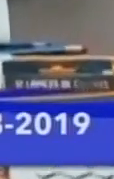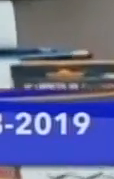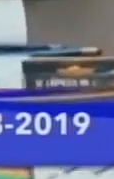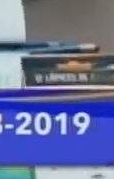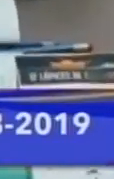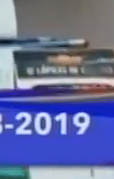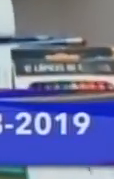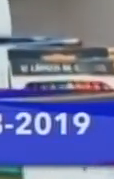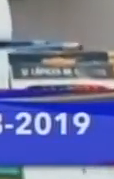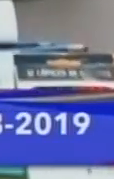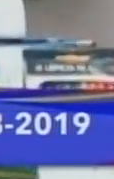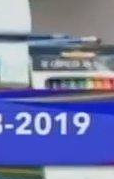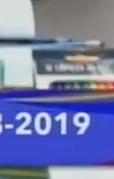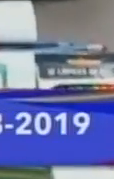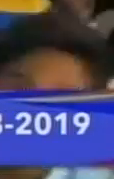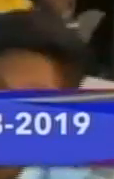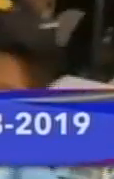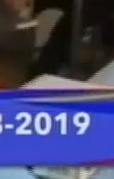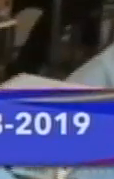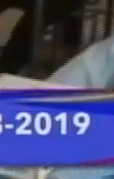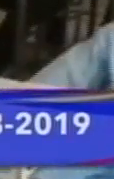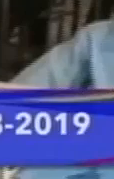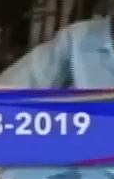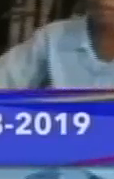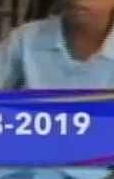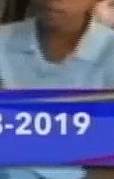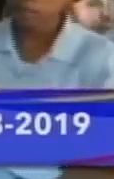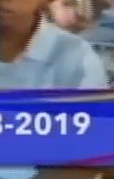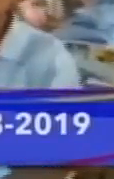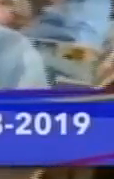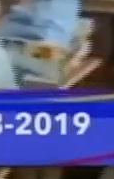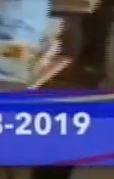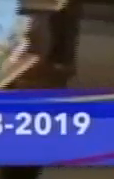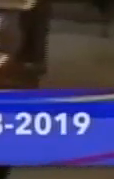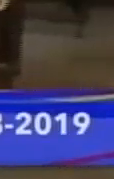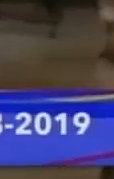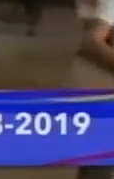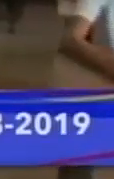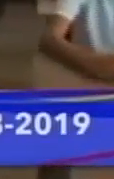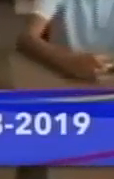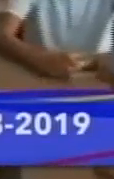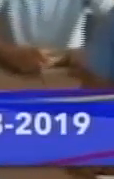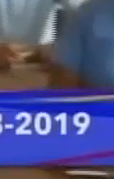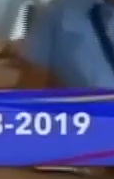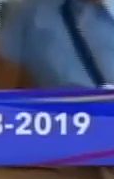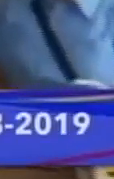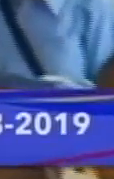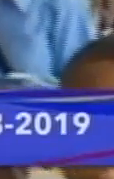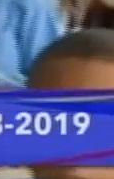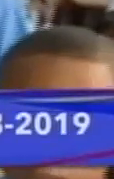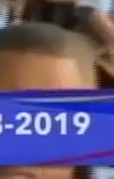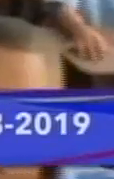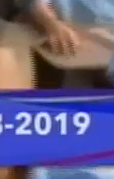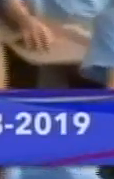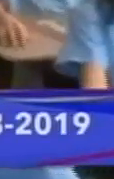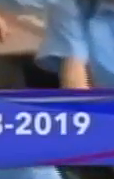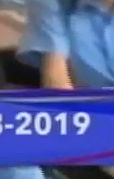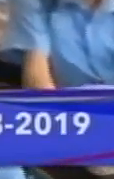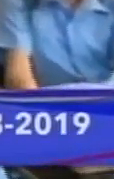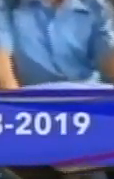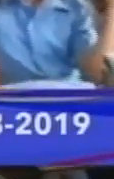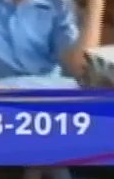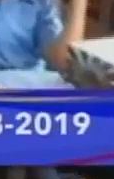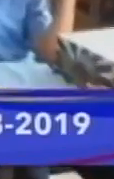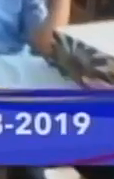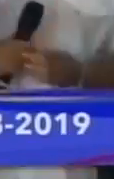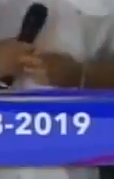de ese esfuerzo que usted está haciendo en el mundo y que nosotros vamos a defender en el territorio. Así es, presidente. Y como esta institución educativa que hoy inauguramos en